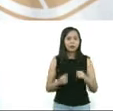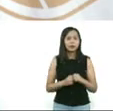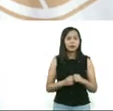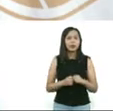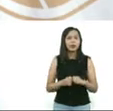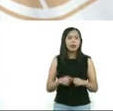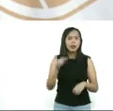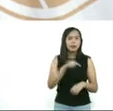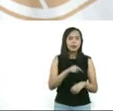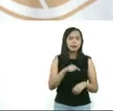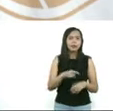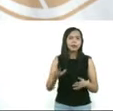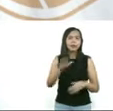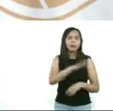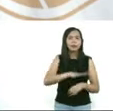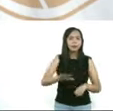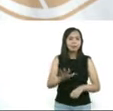empresa eléctrica.